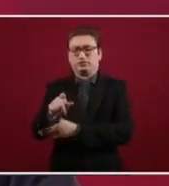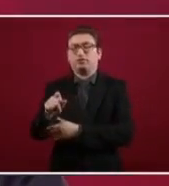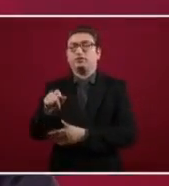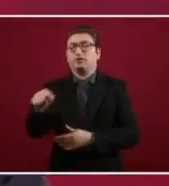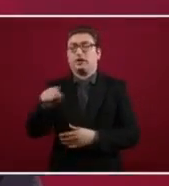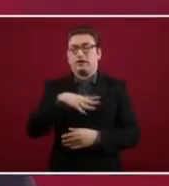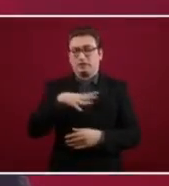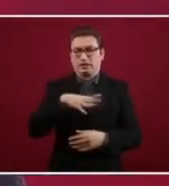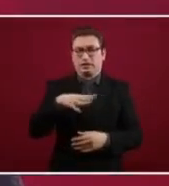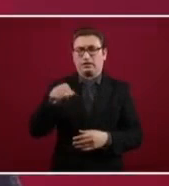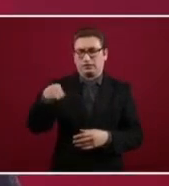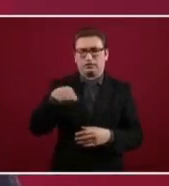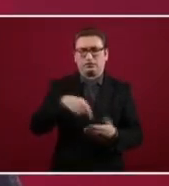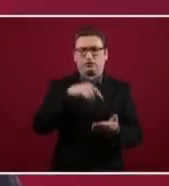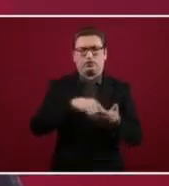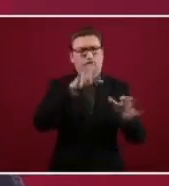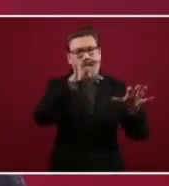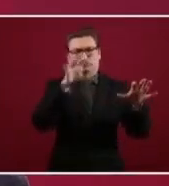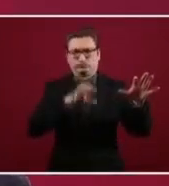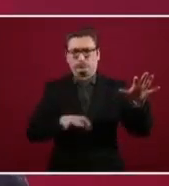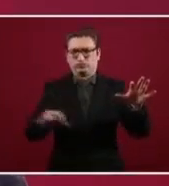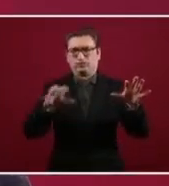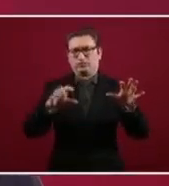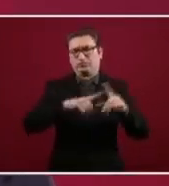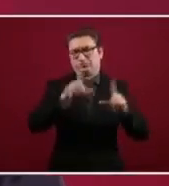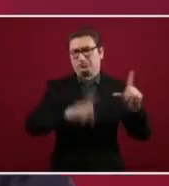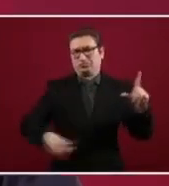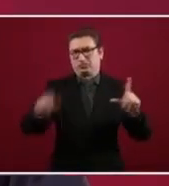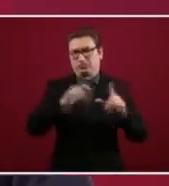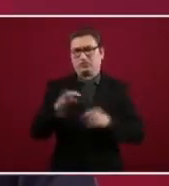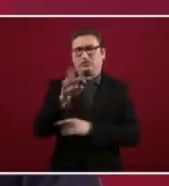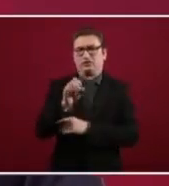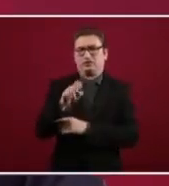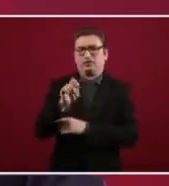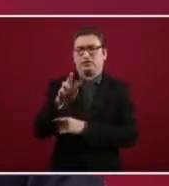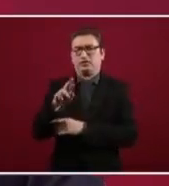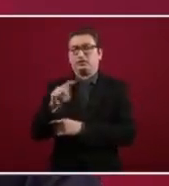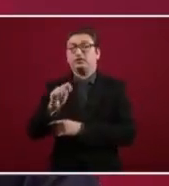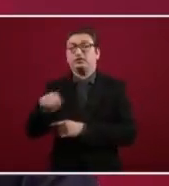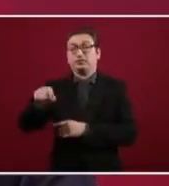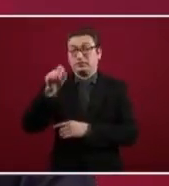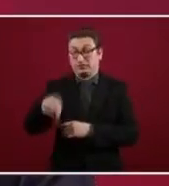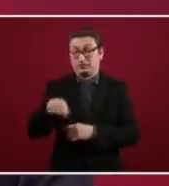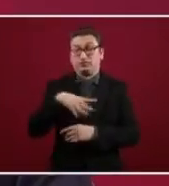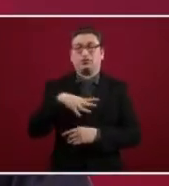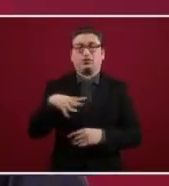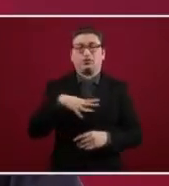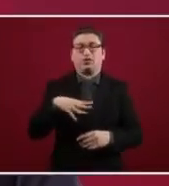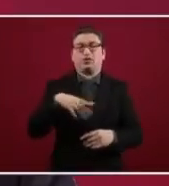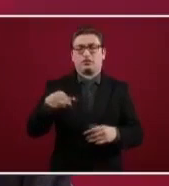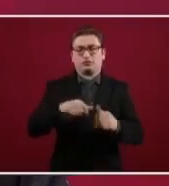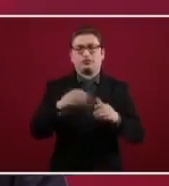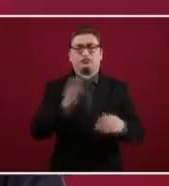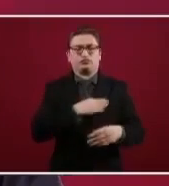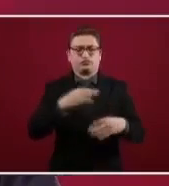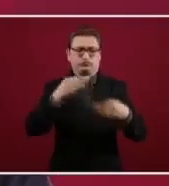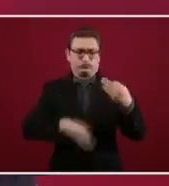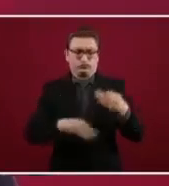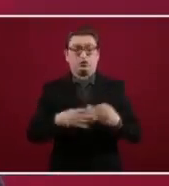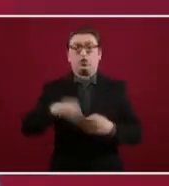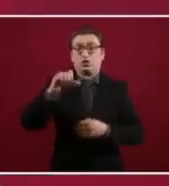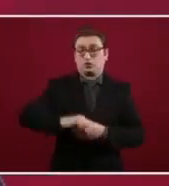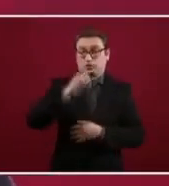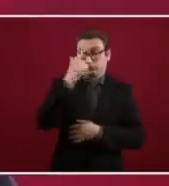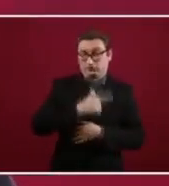varias instalaciones en todo el país de formar donde también habrá buen fin para que lo aprovechen hoy en la